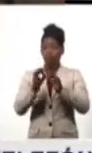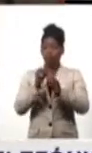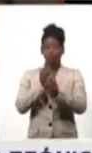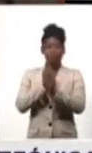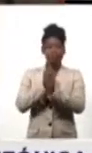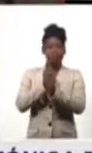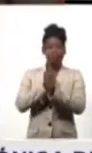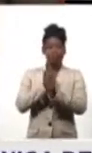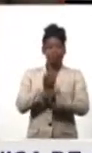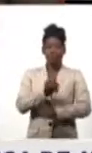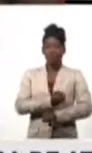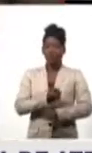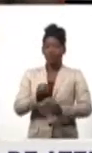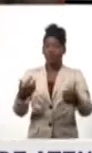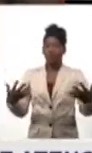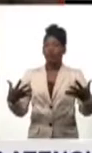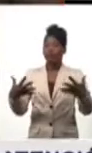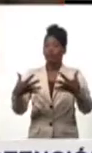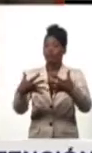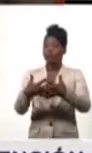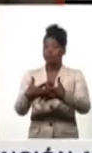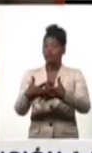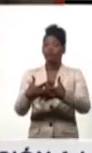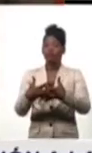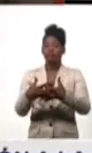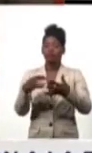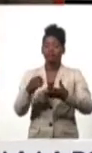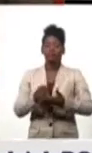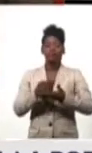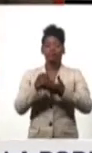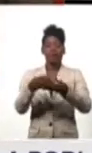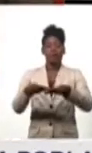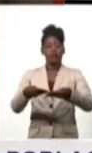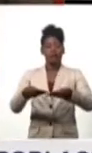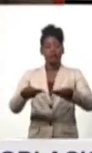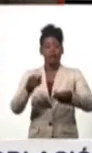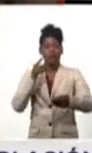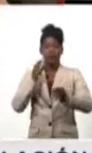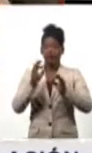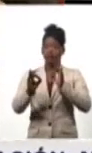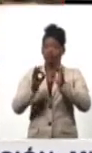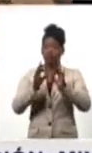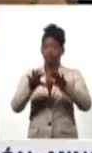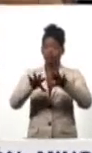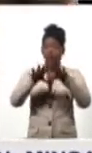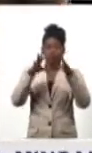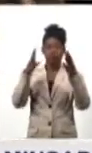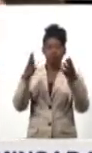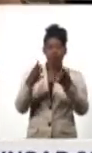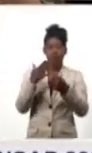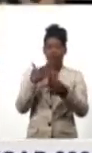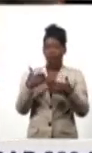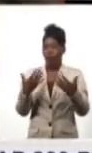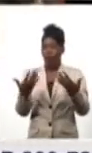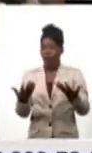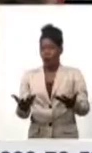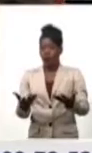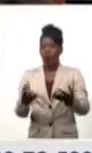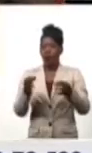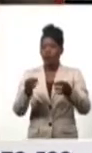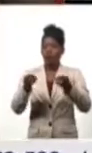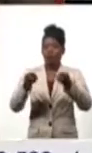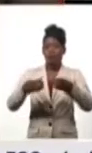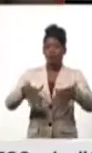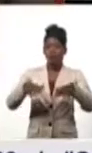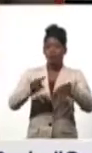manera mancomunada en pos de la conservación y uso sostenible de la biodiversidad. O sea, destacar el hecho que estamos en medio de una